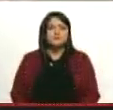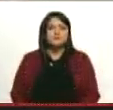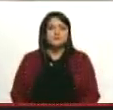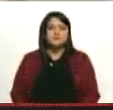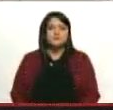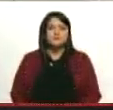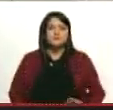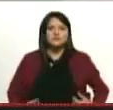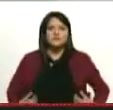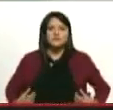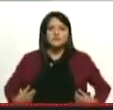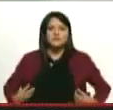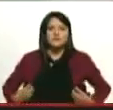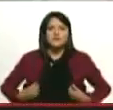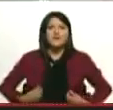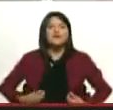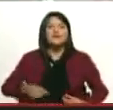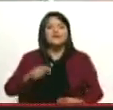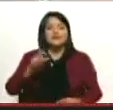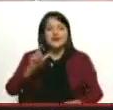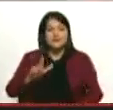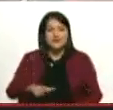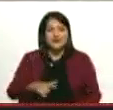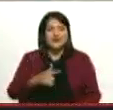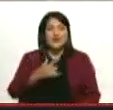y junto con Lula